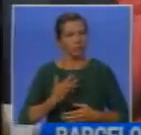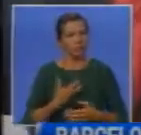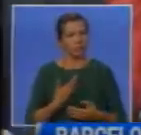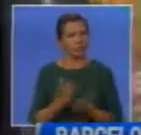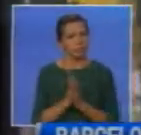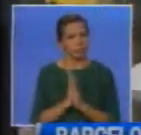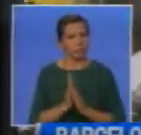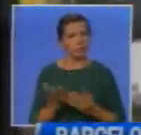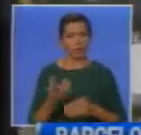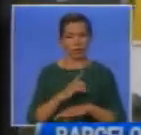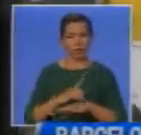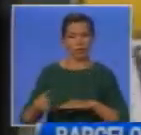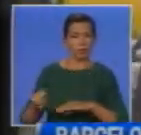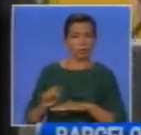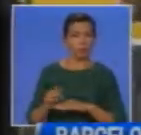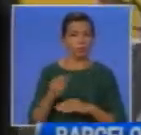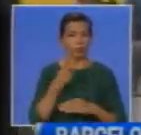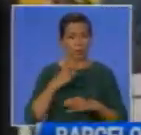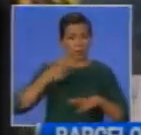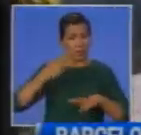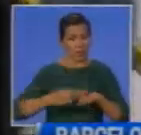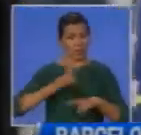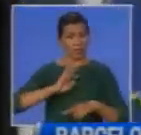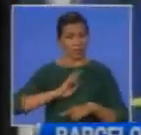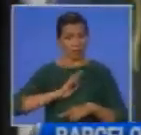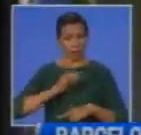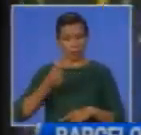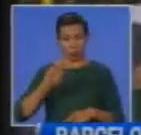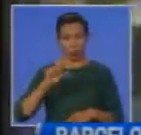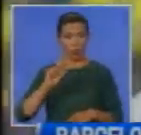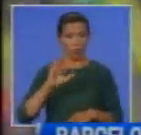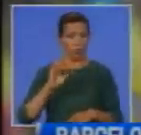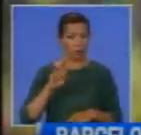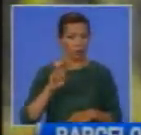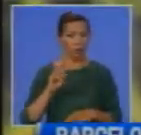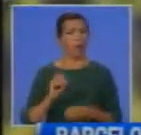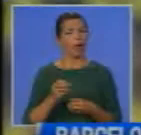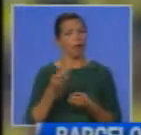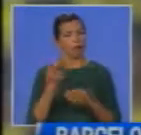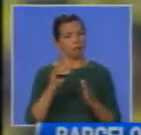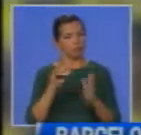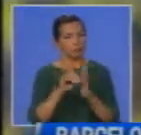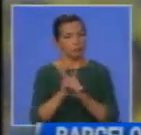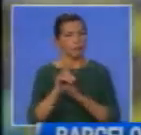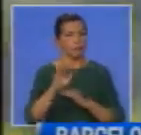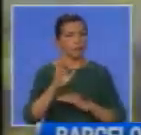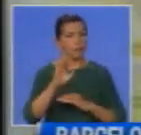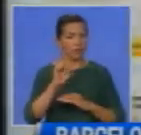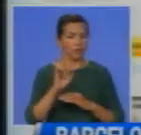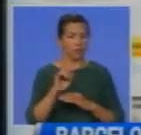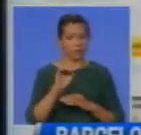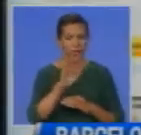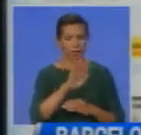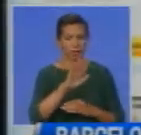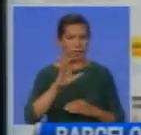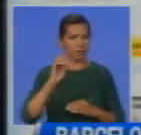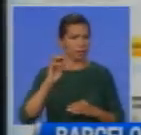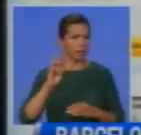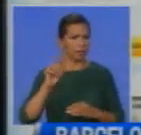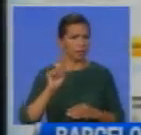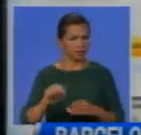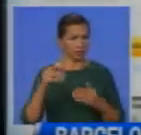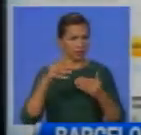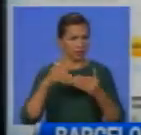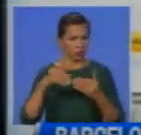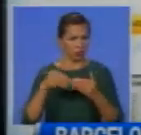como la demanda que presentó ante la FIFA el ex técnico canario Gustavo Costas por $560,000. En ese momento, a través del Twitter,